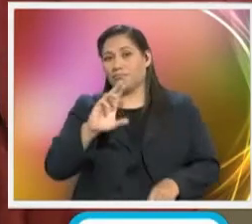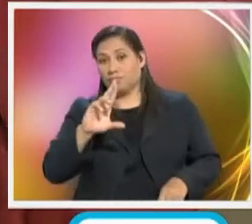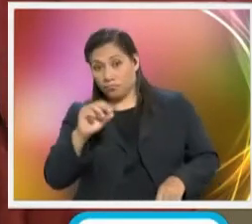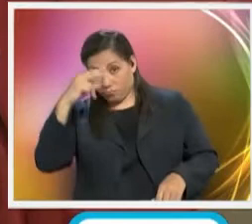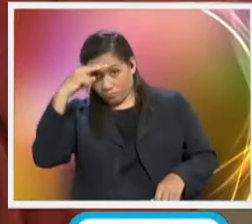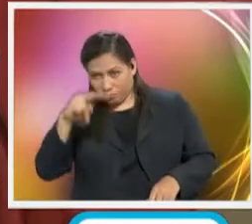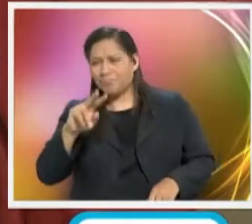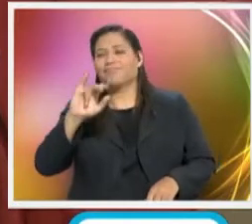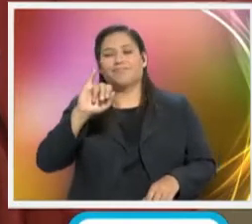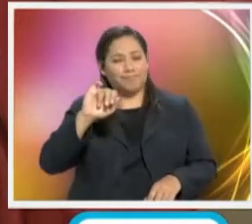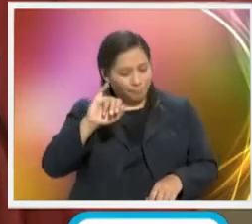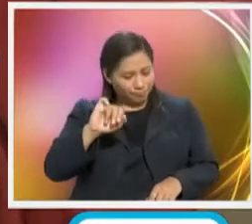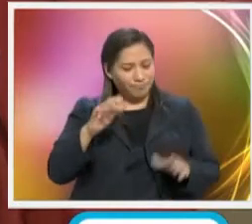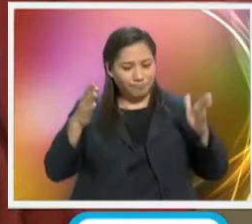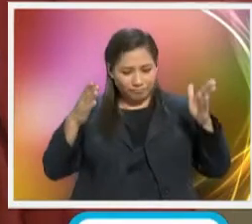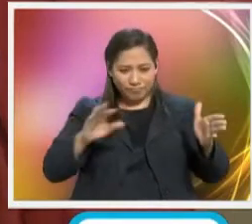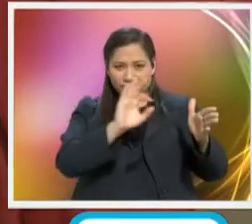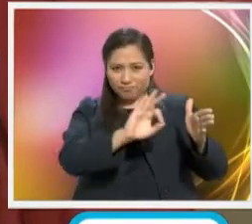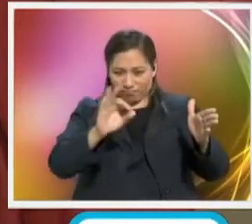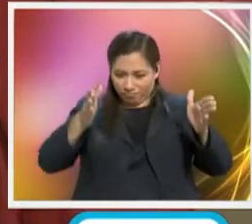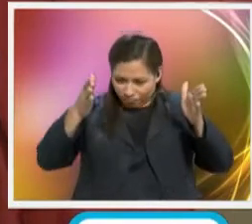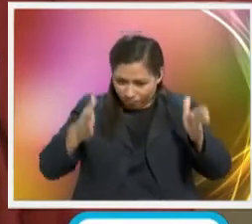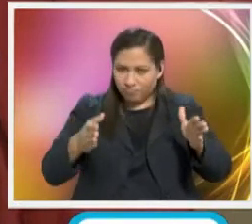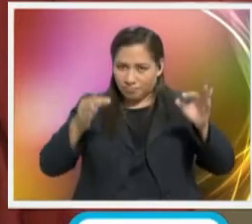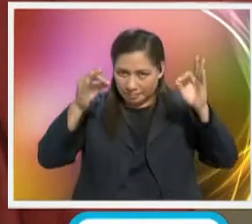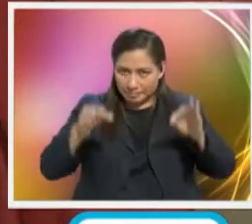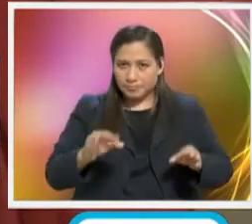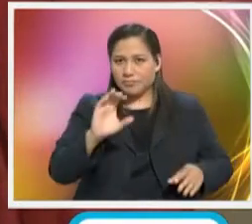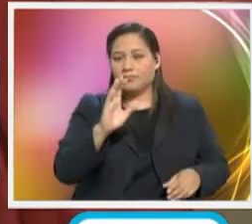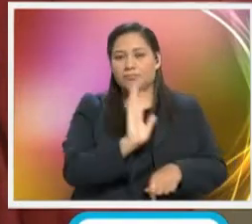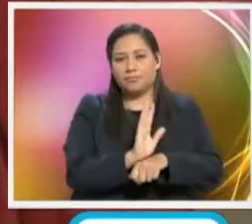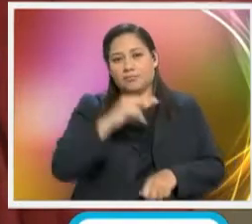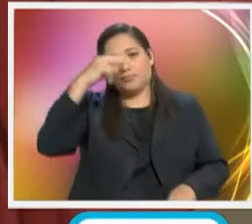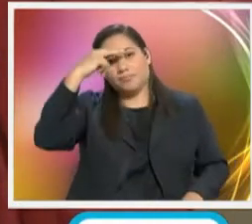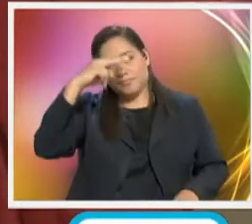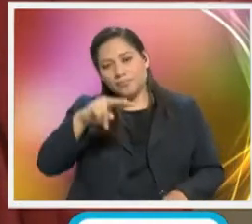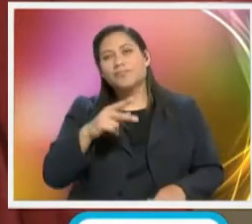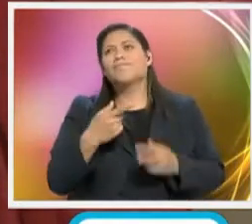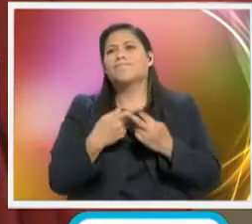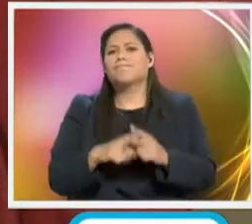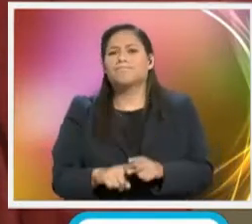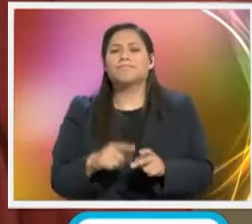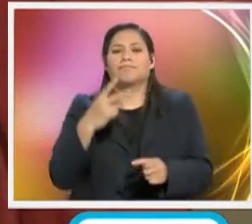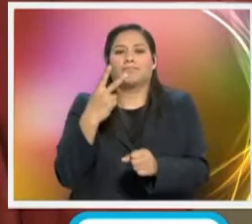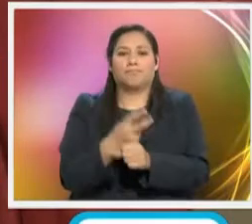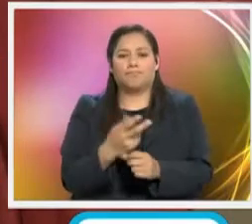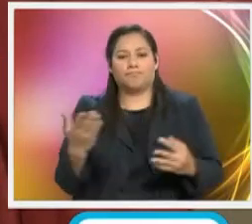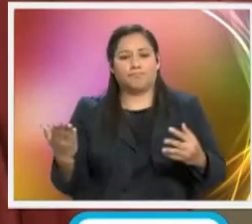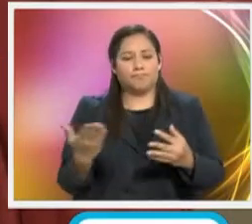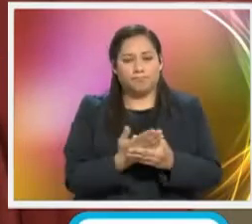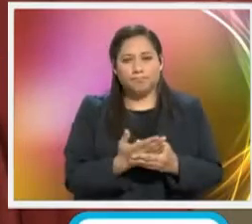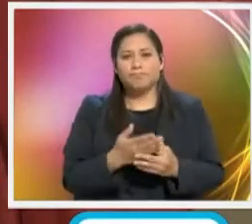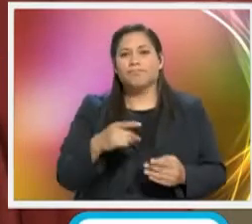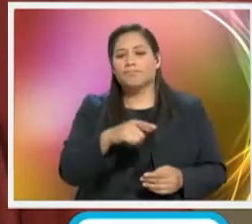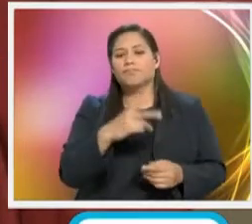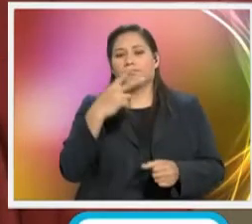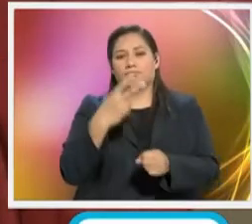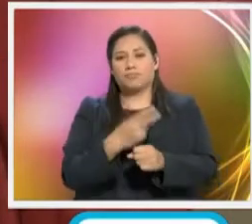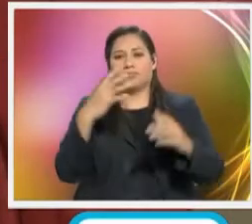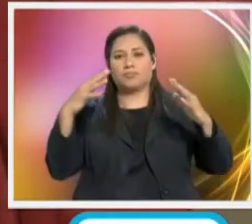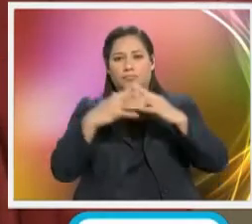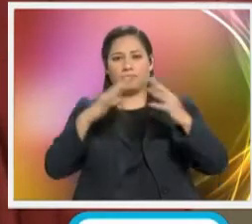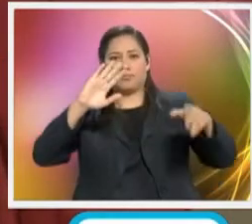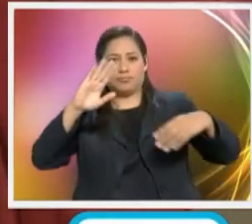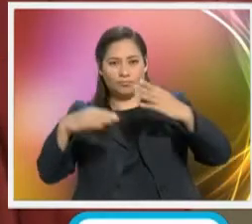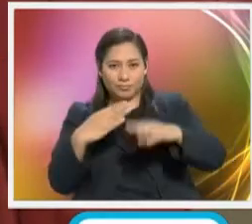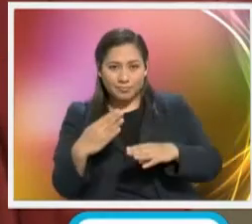mexicano. Esa es la época del cine, digamos la real época de oro del cine mexicano, que empieza en la segunda parte de la Segunda Guerra